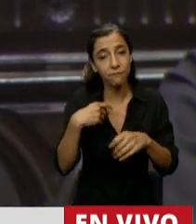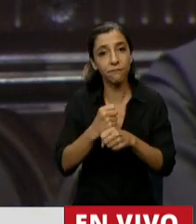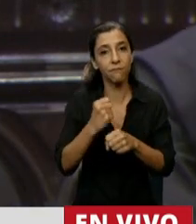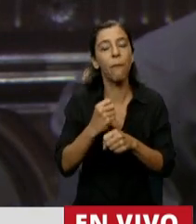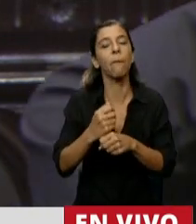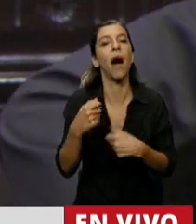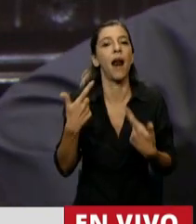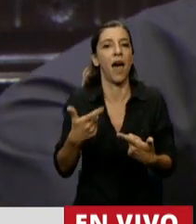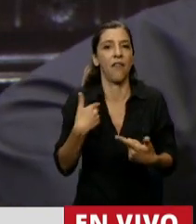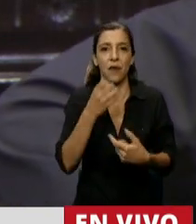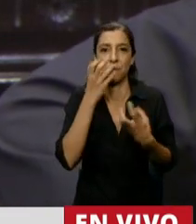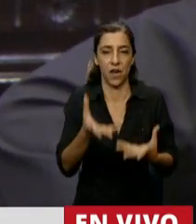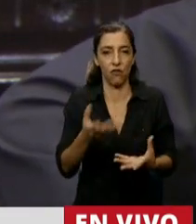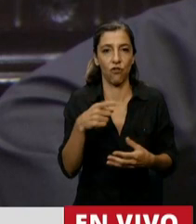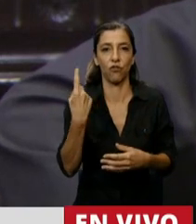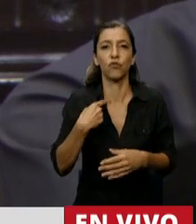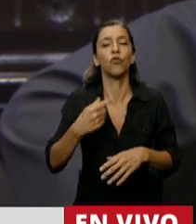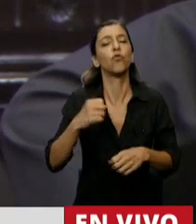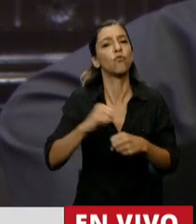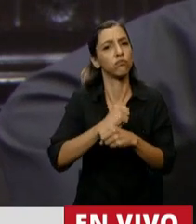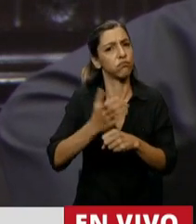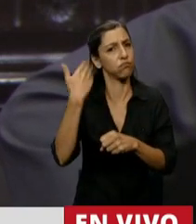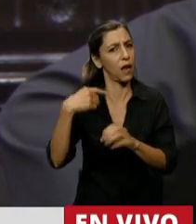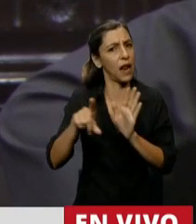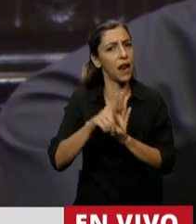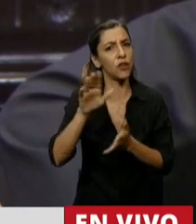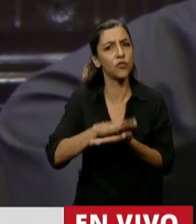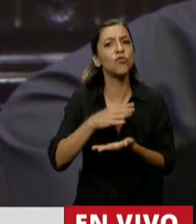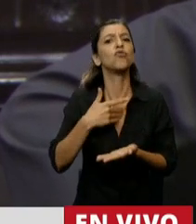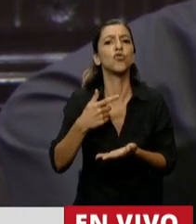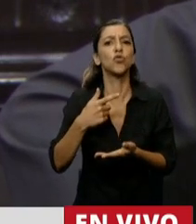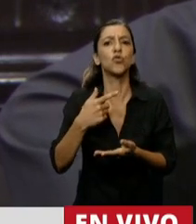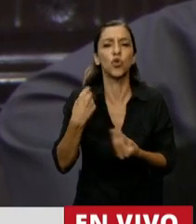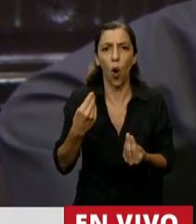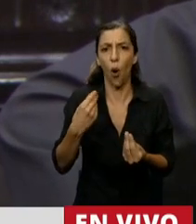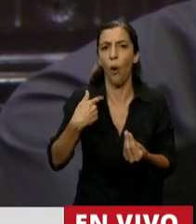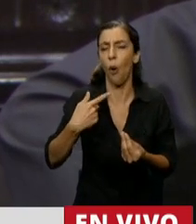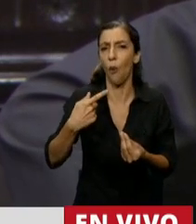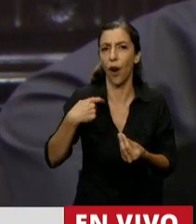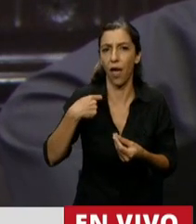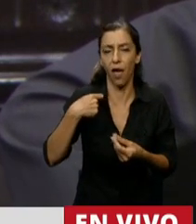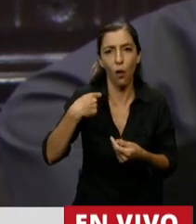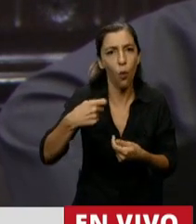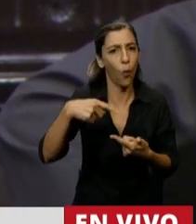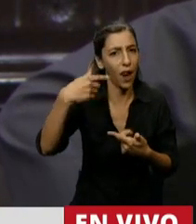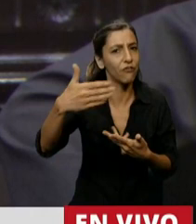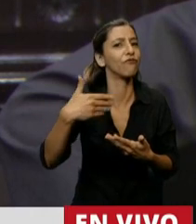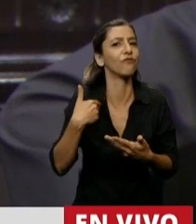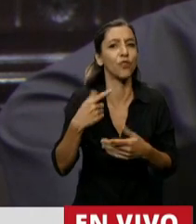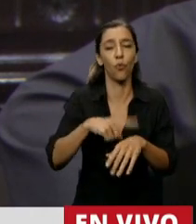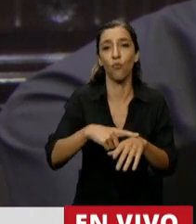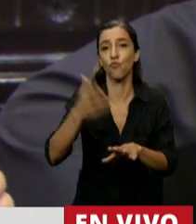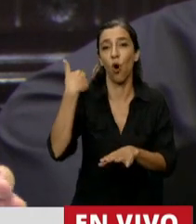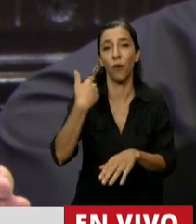Ley de Solidaridad Social y Reactivación Productiva, por la cual suspendimos la fórmula que le había quitado un 20% de ingreso a los jubilados